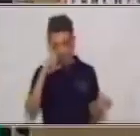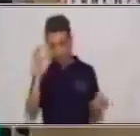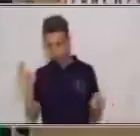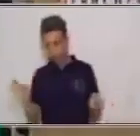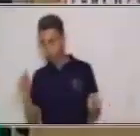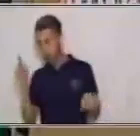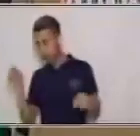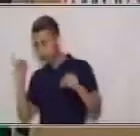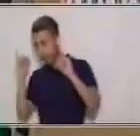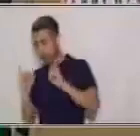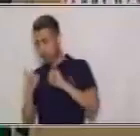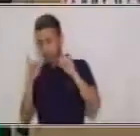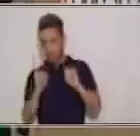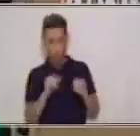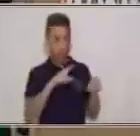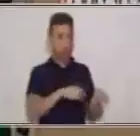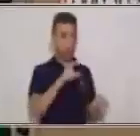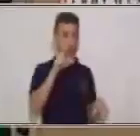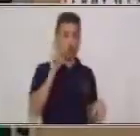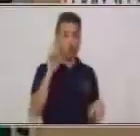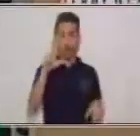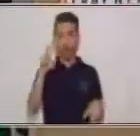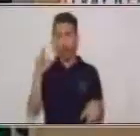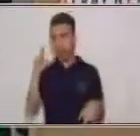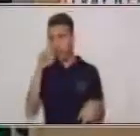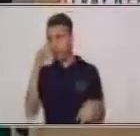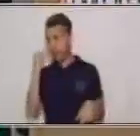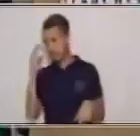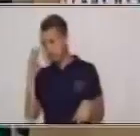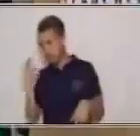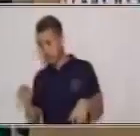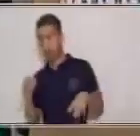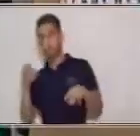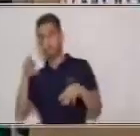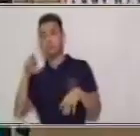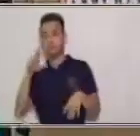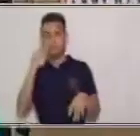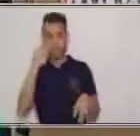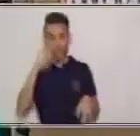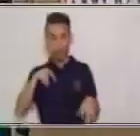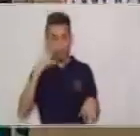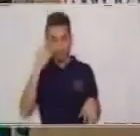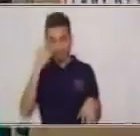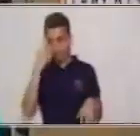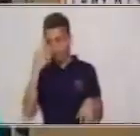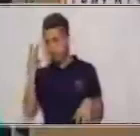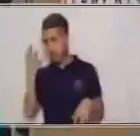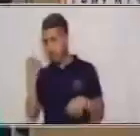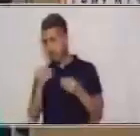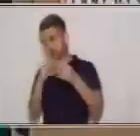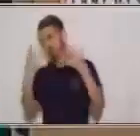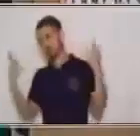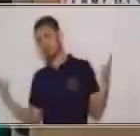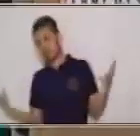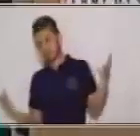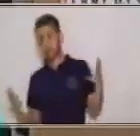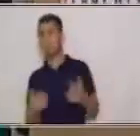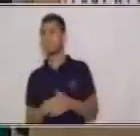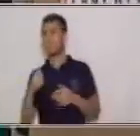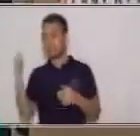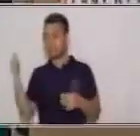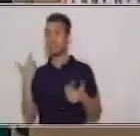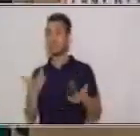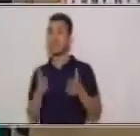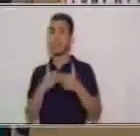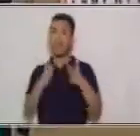colectivos, o por su origen en primitivos y derivados. Bueno, esto es en general la